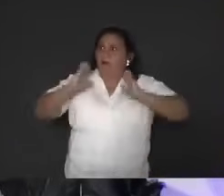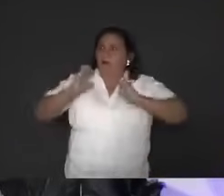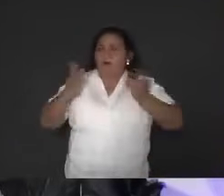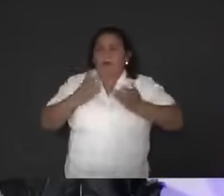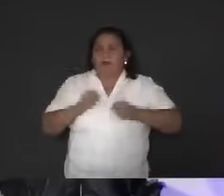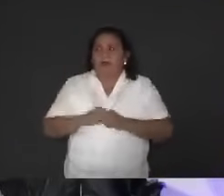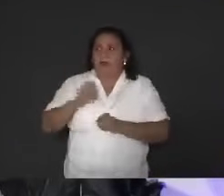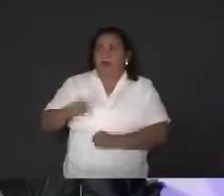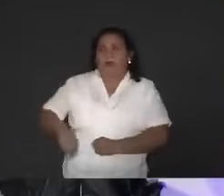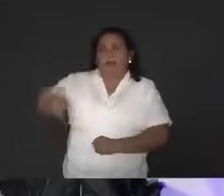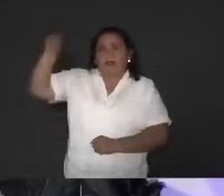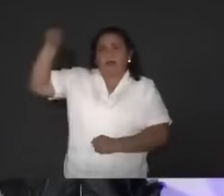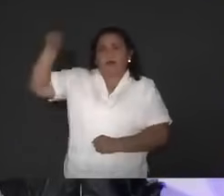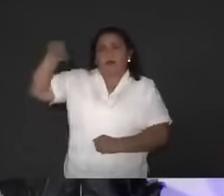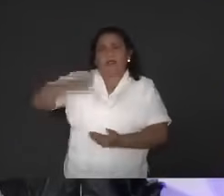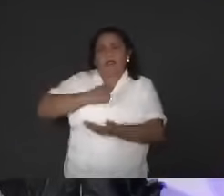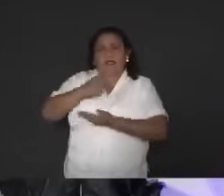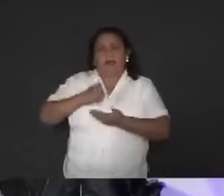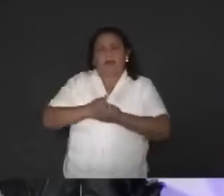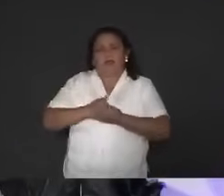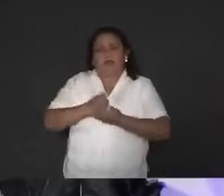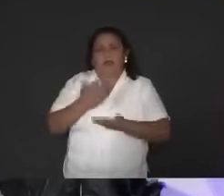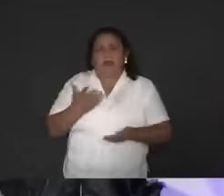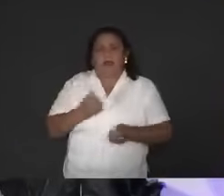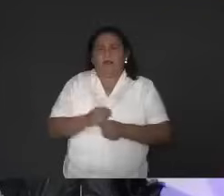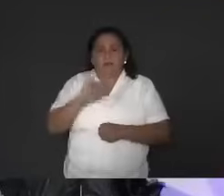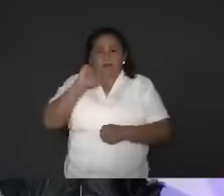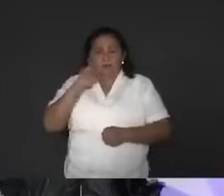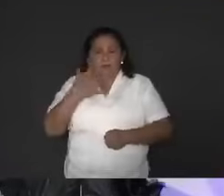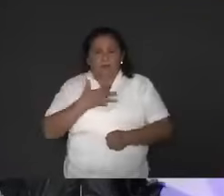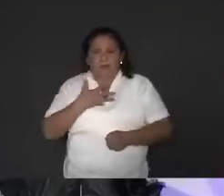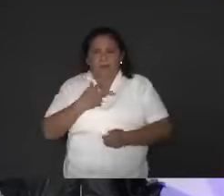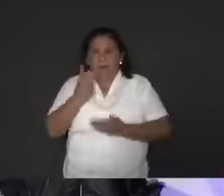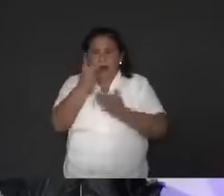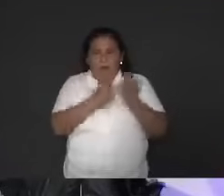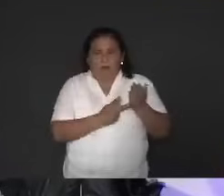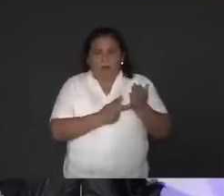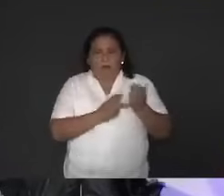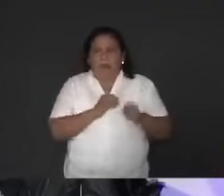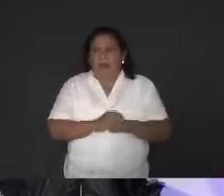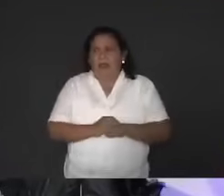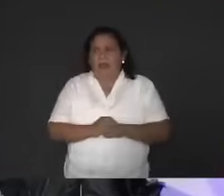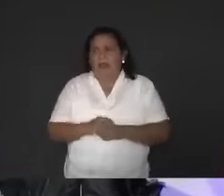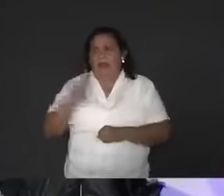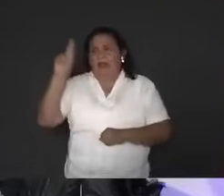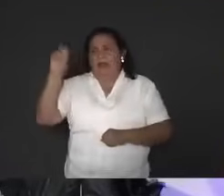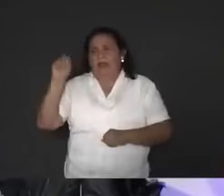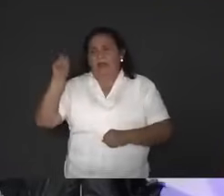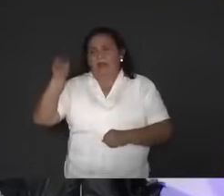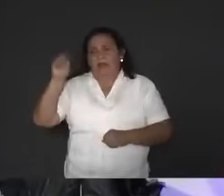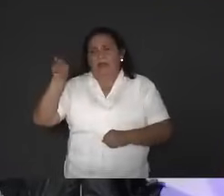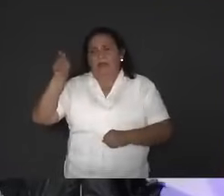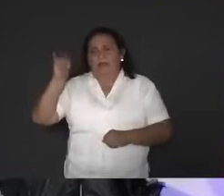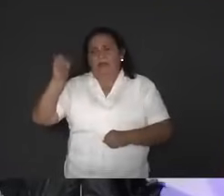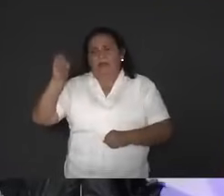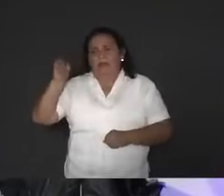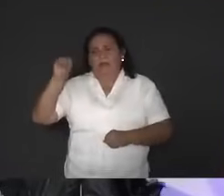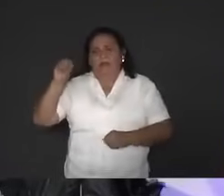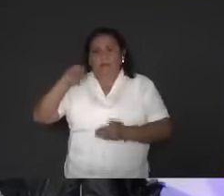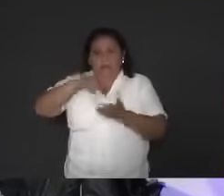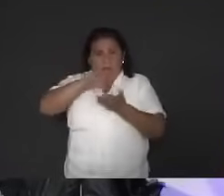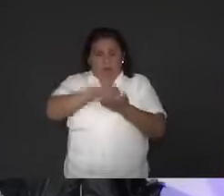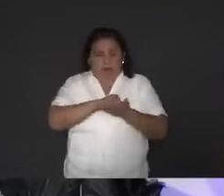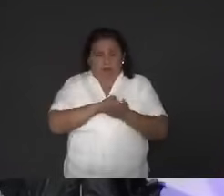en el norte de Mérida, nosotros sí traemos un plan que se llama Plan Renacimiento Maya, precisamente para